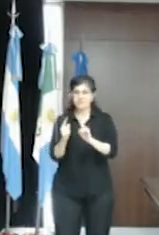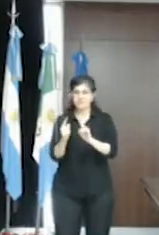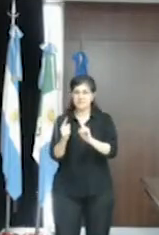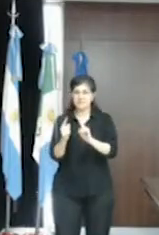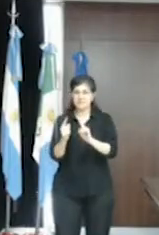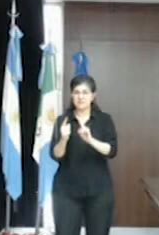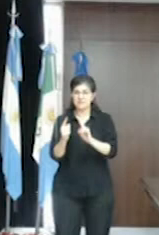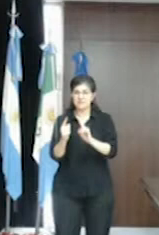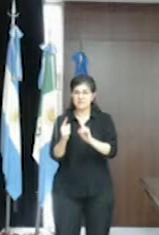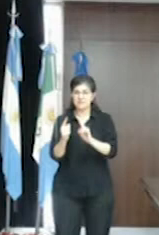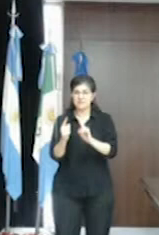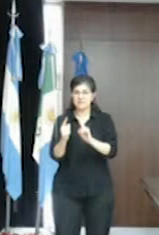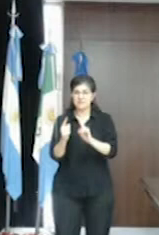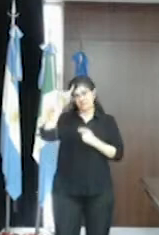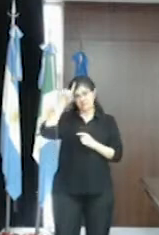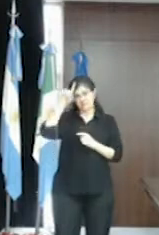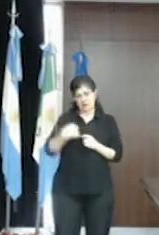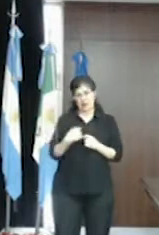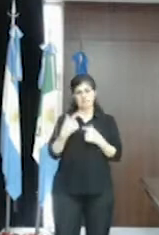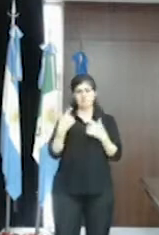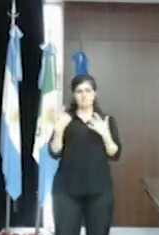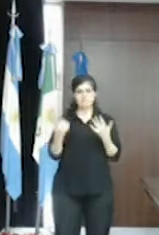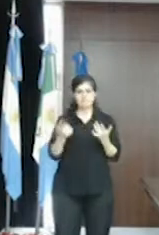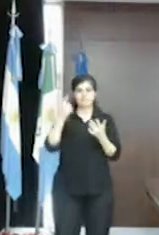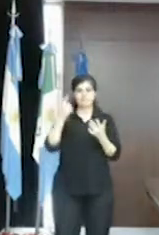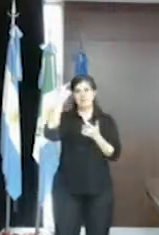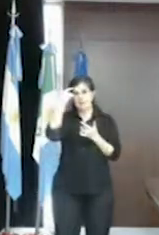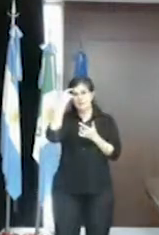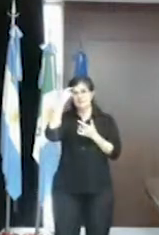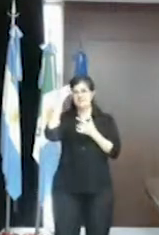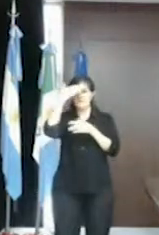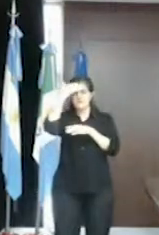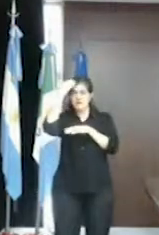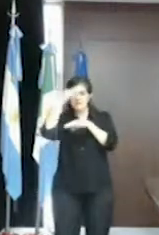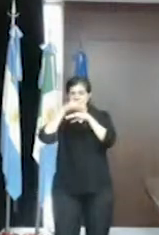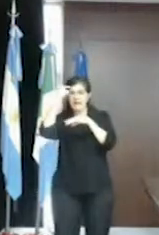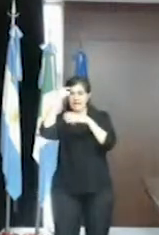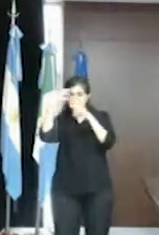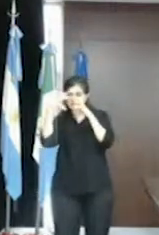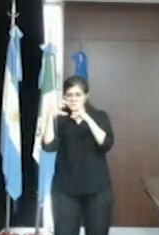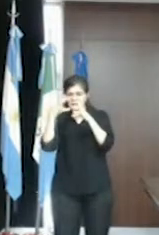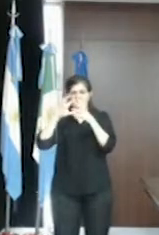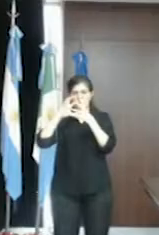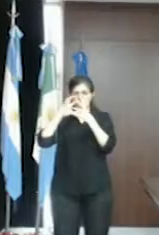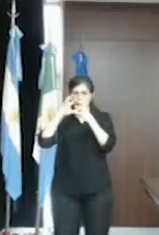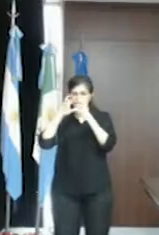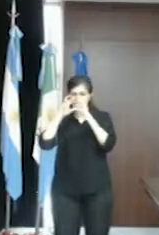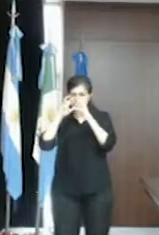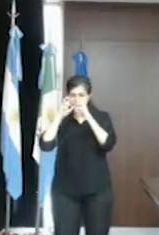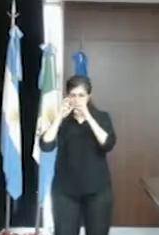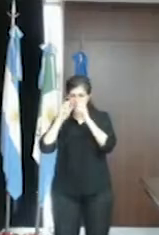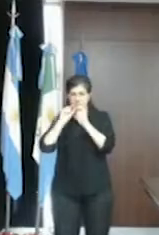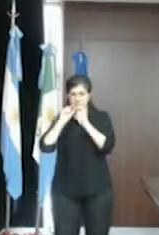procesos de enfermedades neurodegenerativas o consecuencias adversas de otras